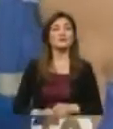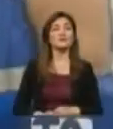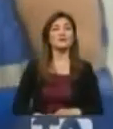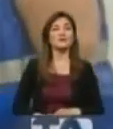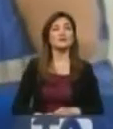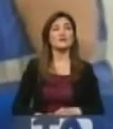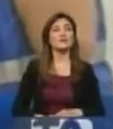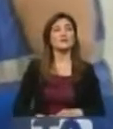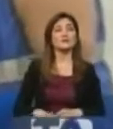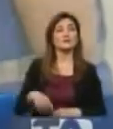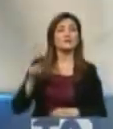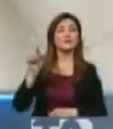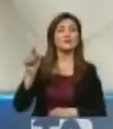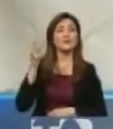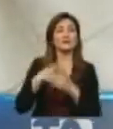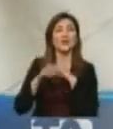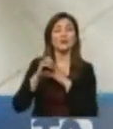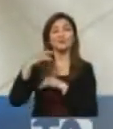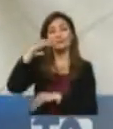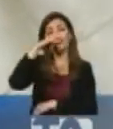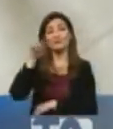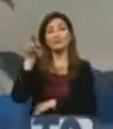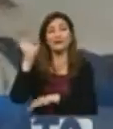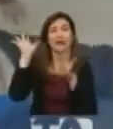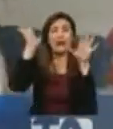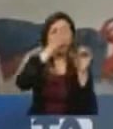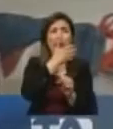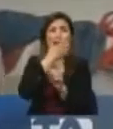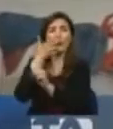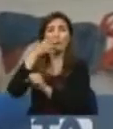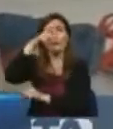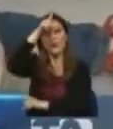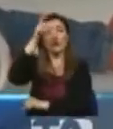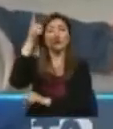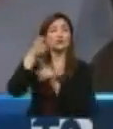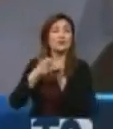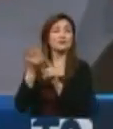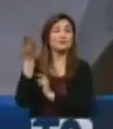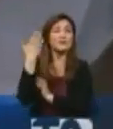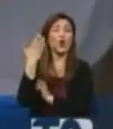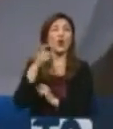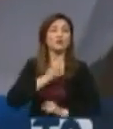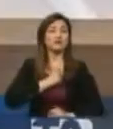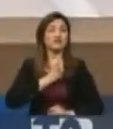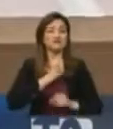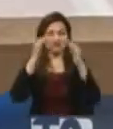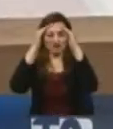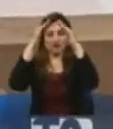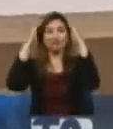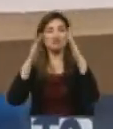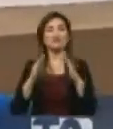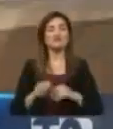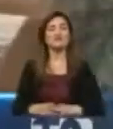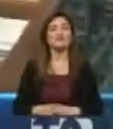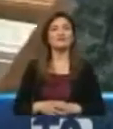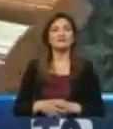Son María Belén y su hijo Matius, aquel pequeño que fue raptado y encontrado en Perú el mes pasado. Hoy se convirtieron en propietarios de